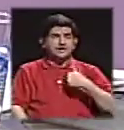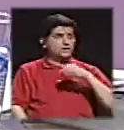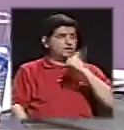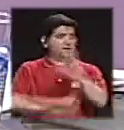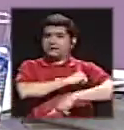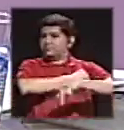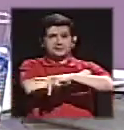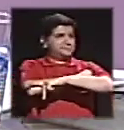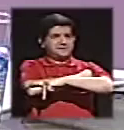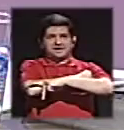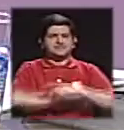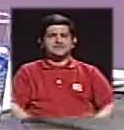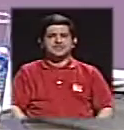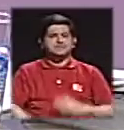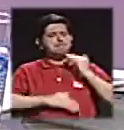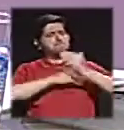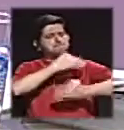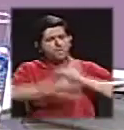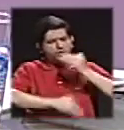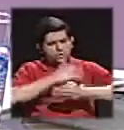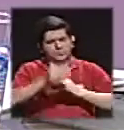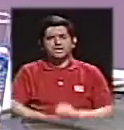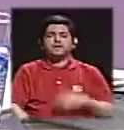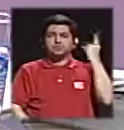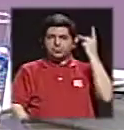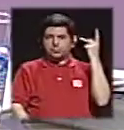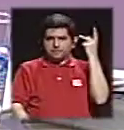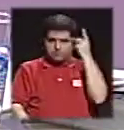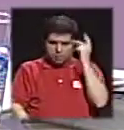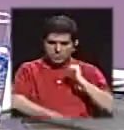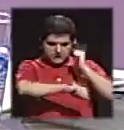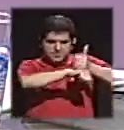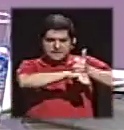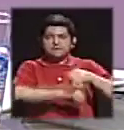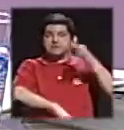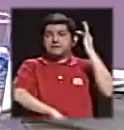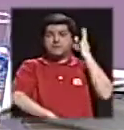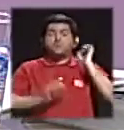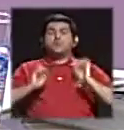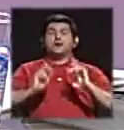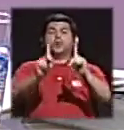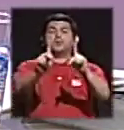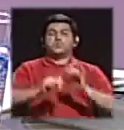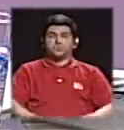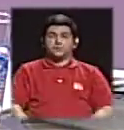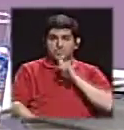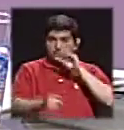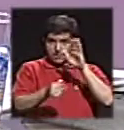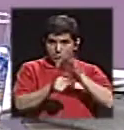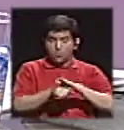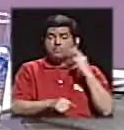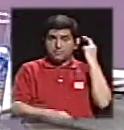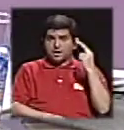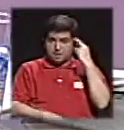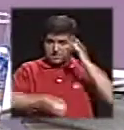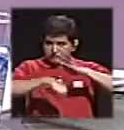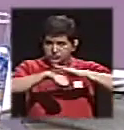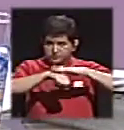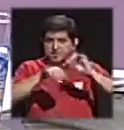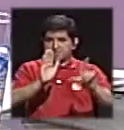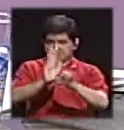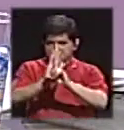otros países, los protocolos, las políticas que permiten a las mujeres que cumplen con la causal permitida